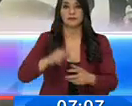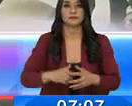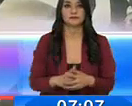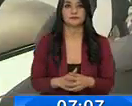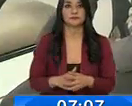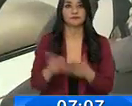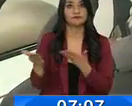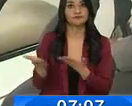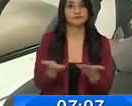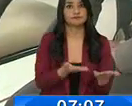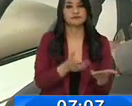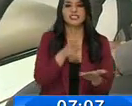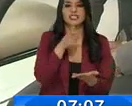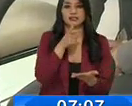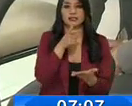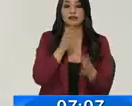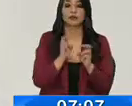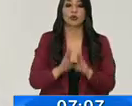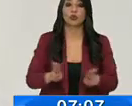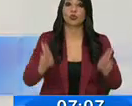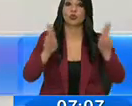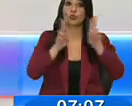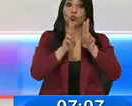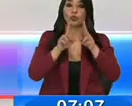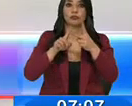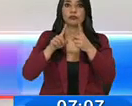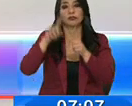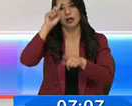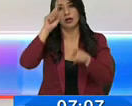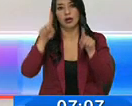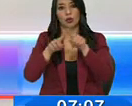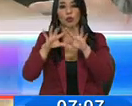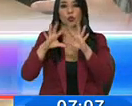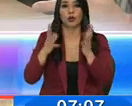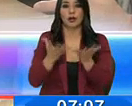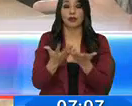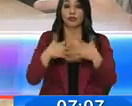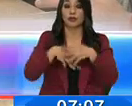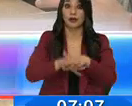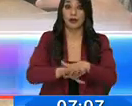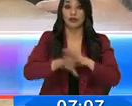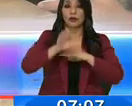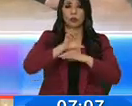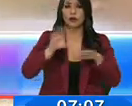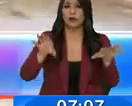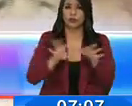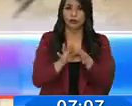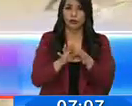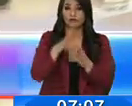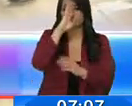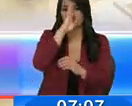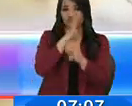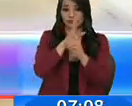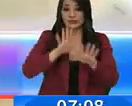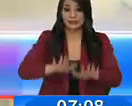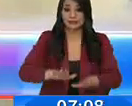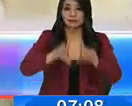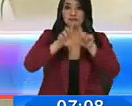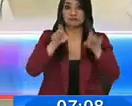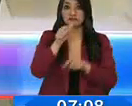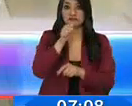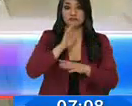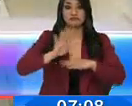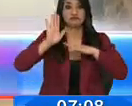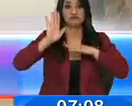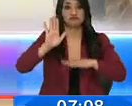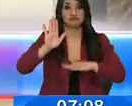evento organizado por el Sistema de Naciones Unidas y Pacto Global Red Ecuador tiene como objetivo que los actores del sector privado suscriban su